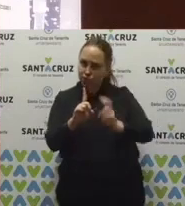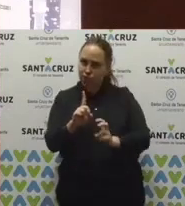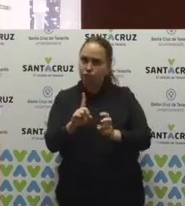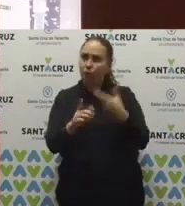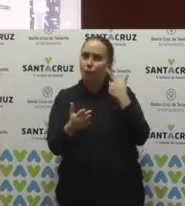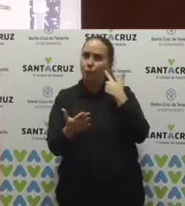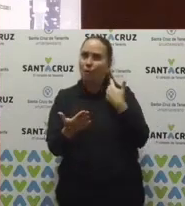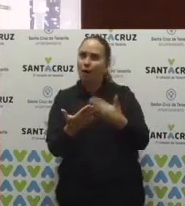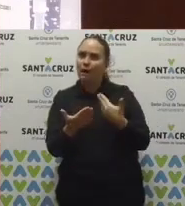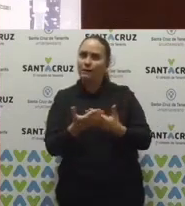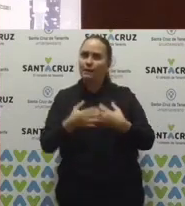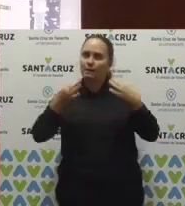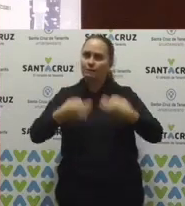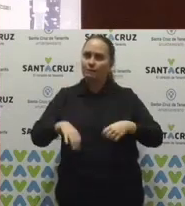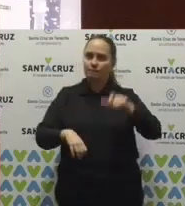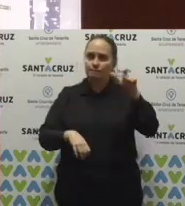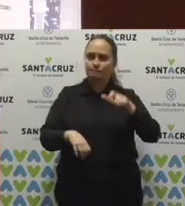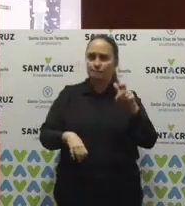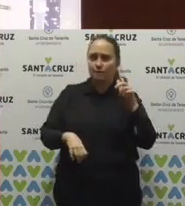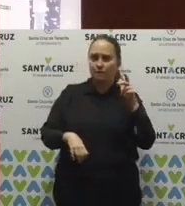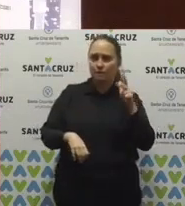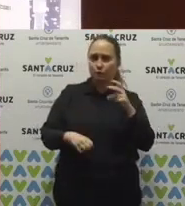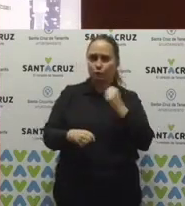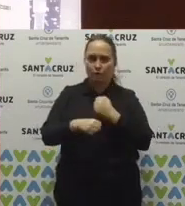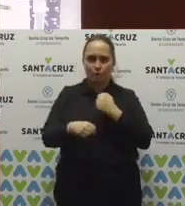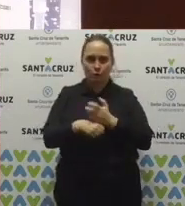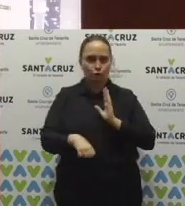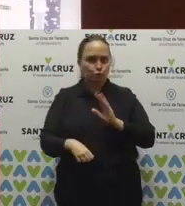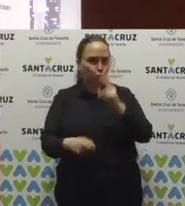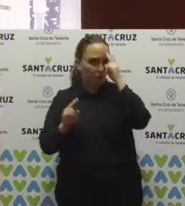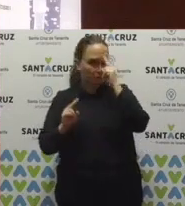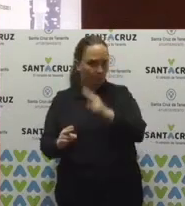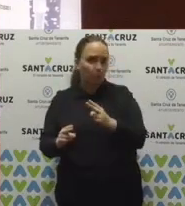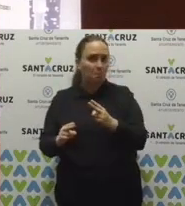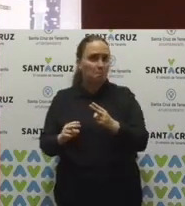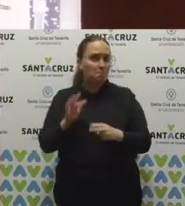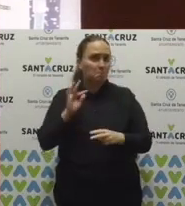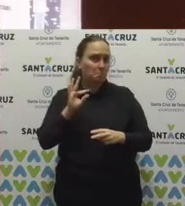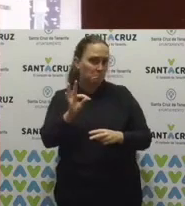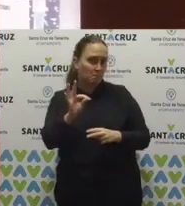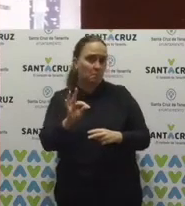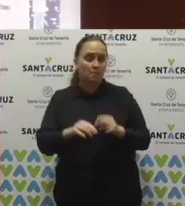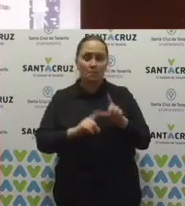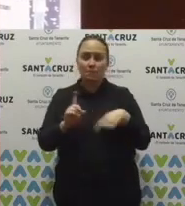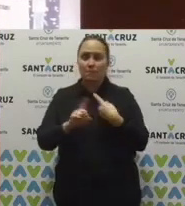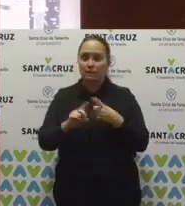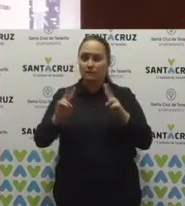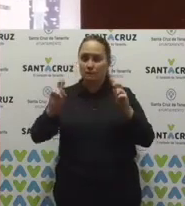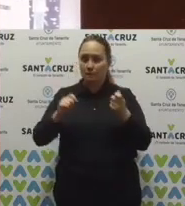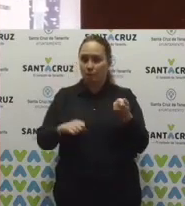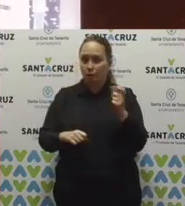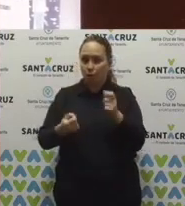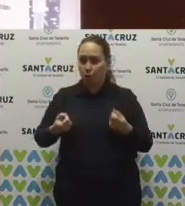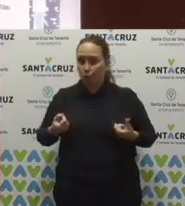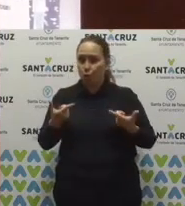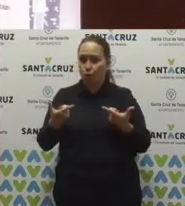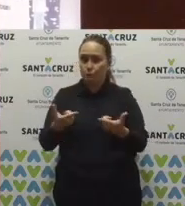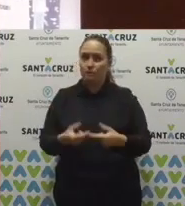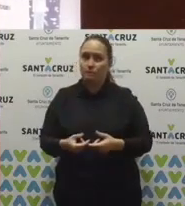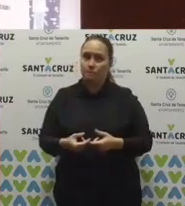de respeto a los derechos laborales e incluso claro la cuestión de los costes si